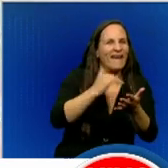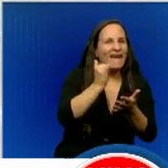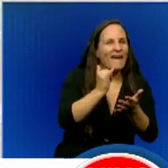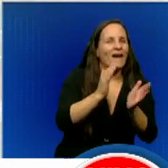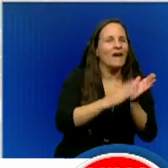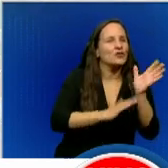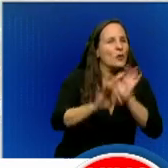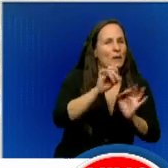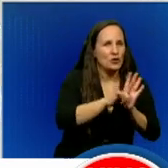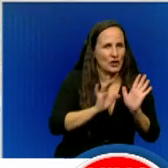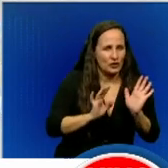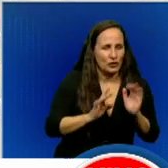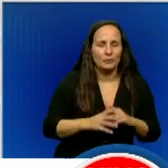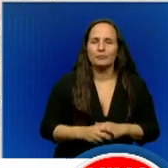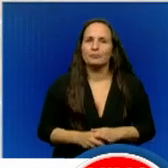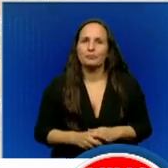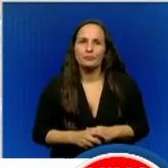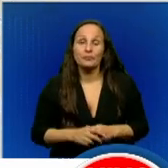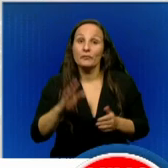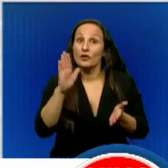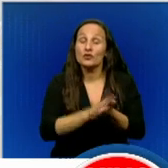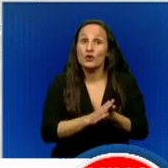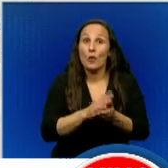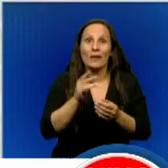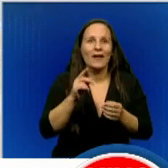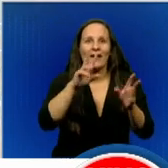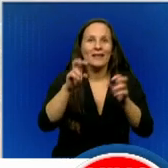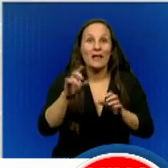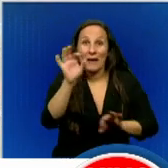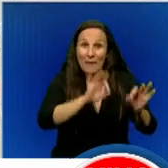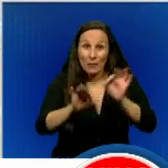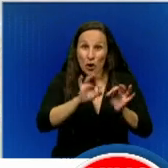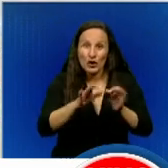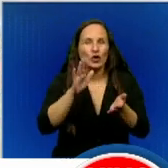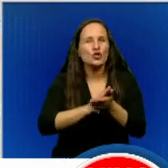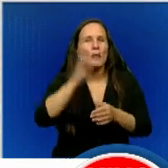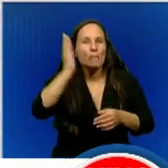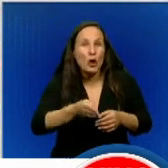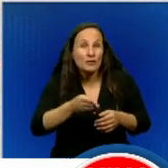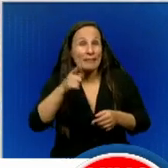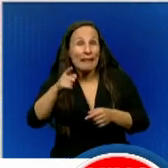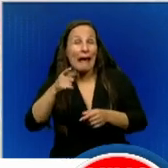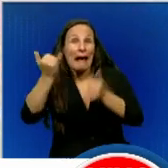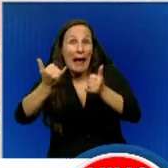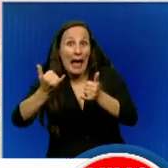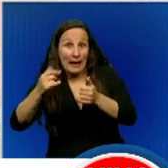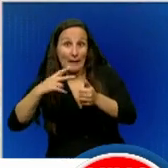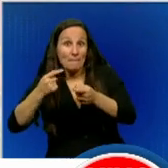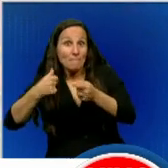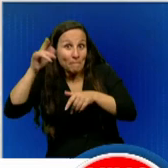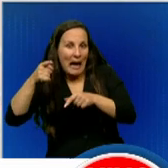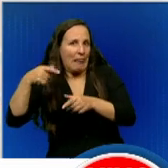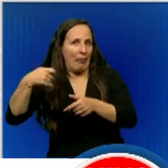centro del proyecto es la ama progresividad de las alícuotas debiera haber considerado en todo caso la